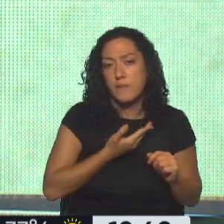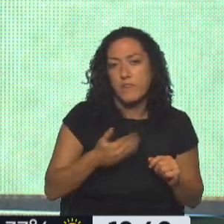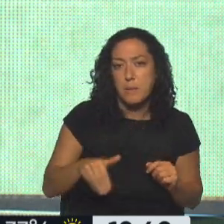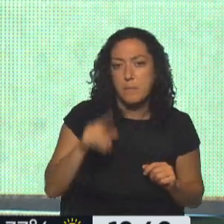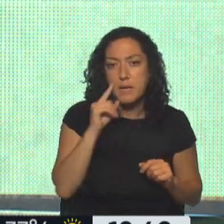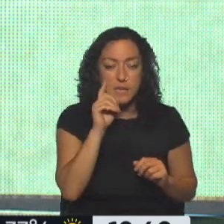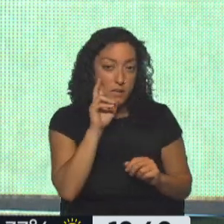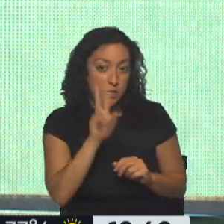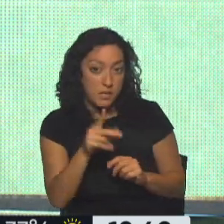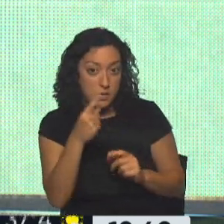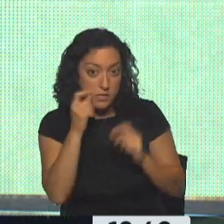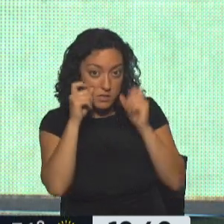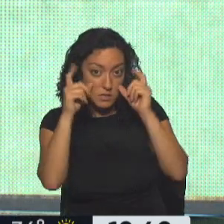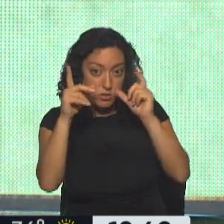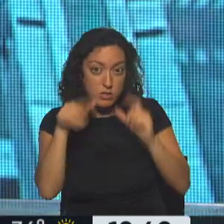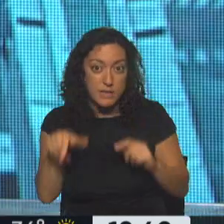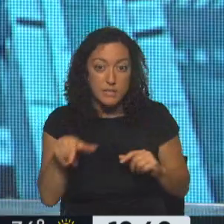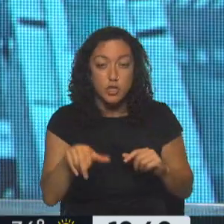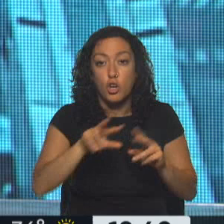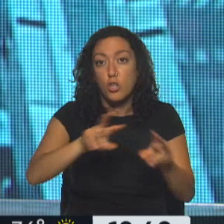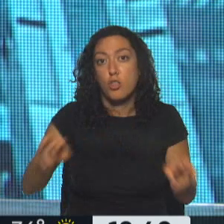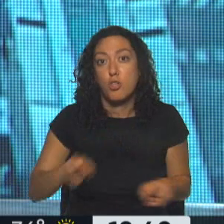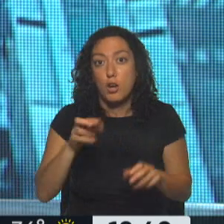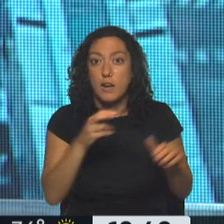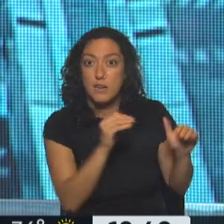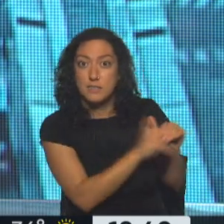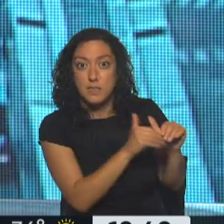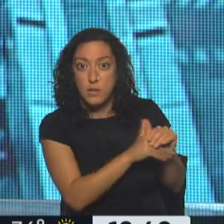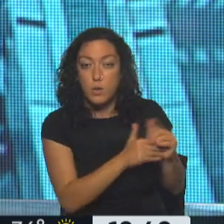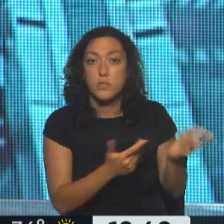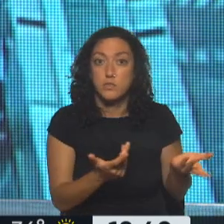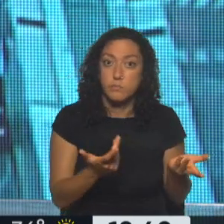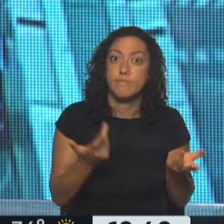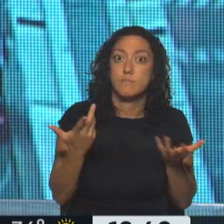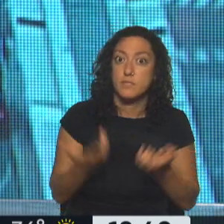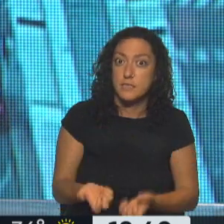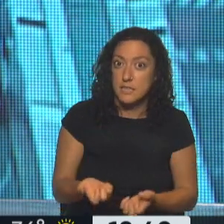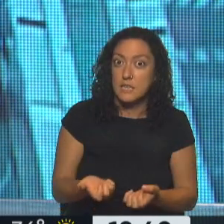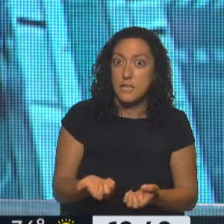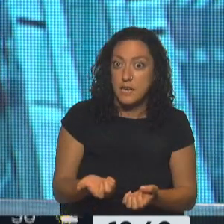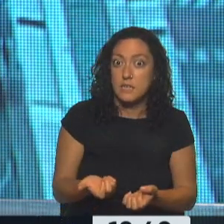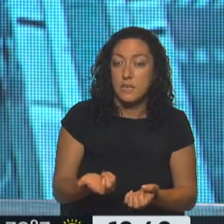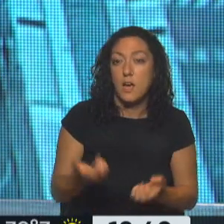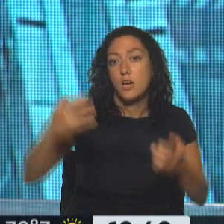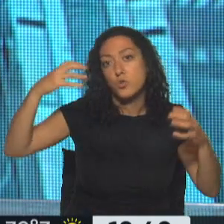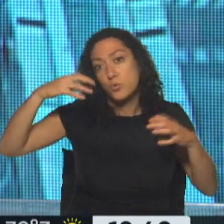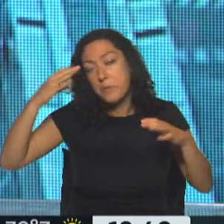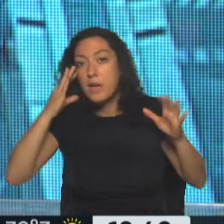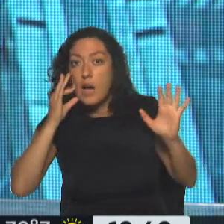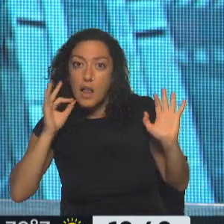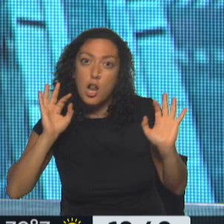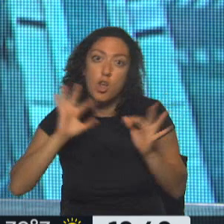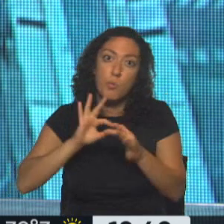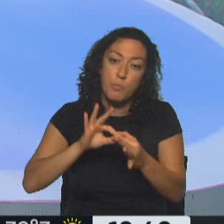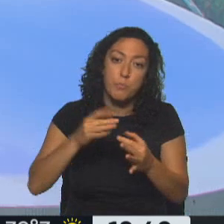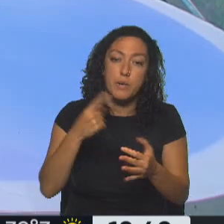tiene puesto el ojo no y este es el ingreso de reservas evidentemente Más allá de que pareciera no que ahora empezó a llover un poco eh